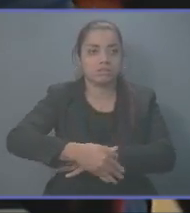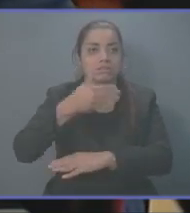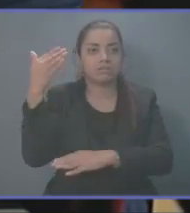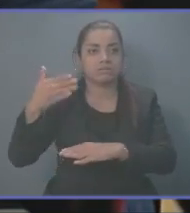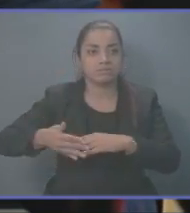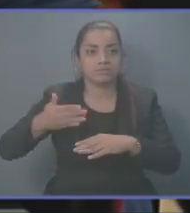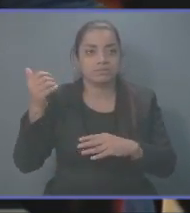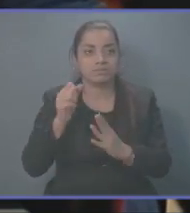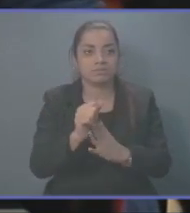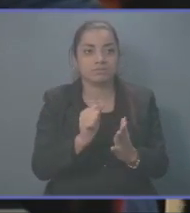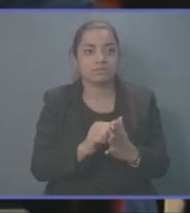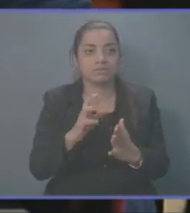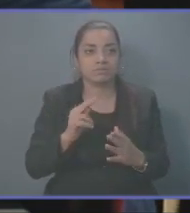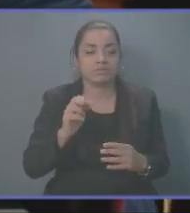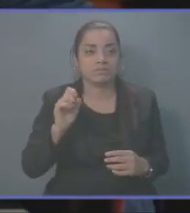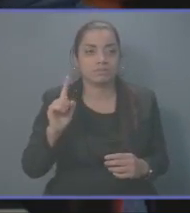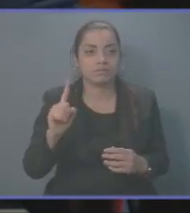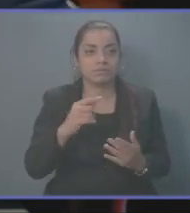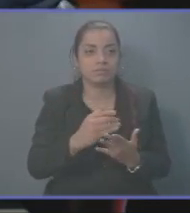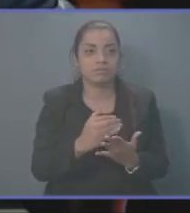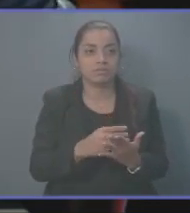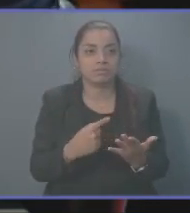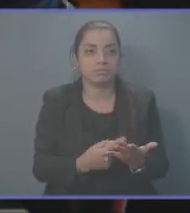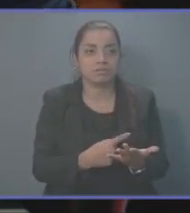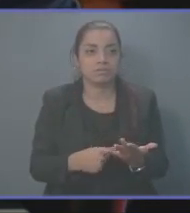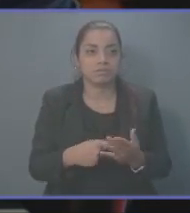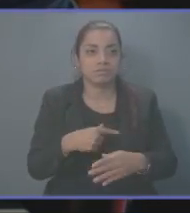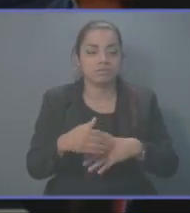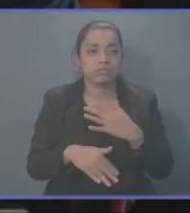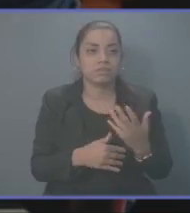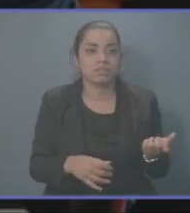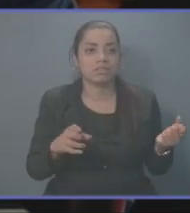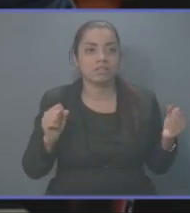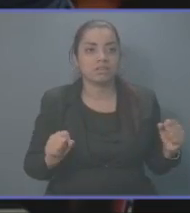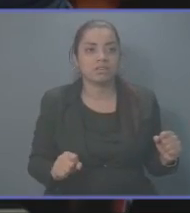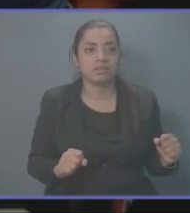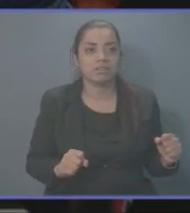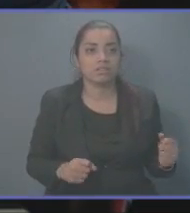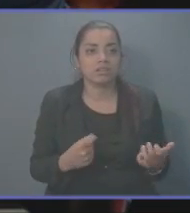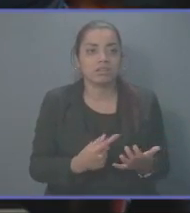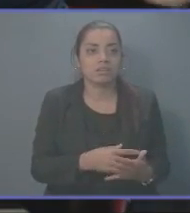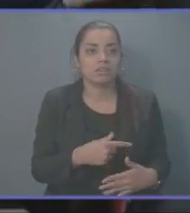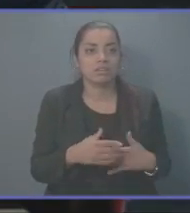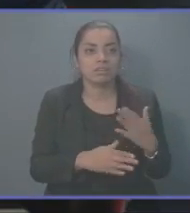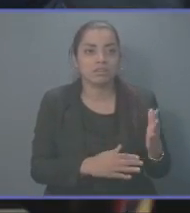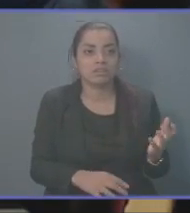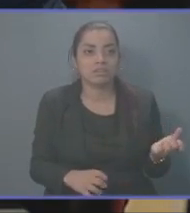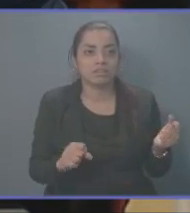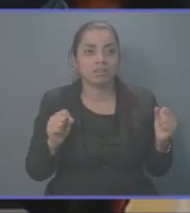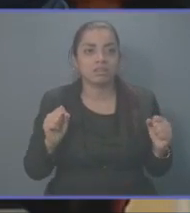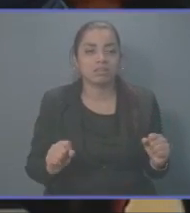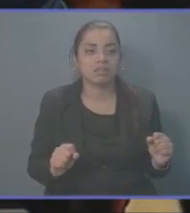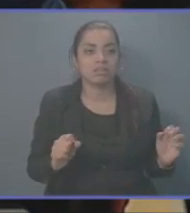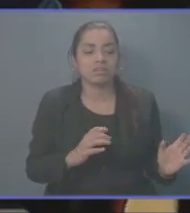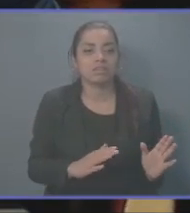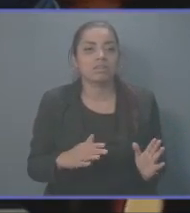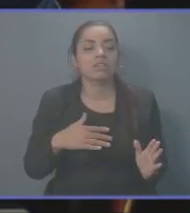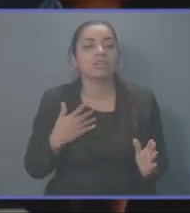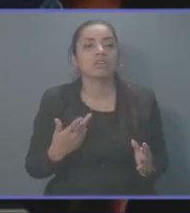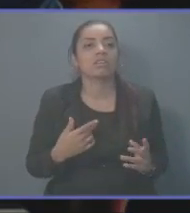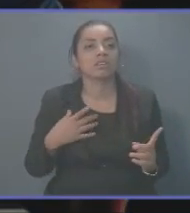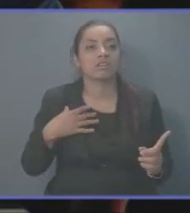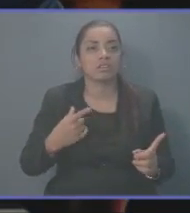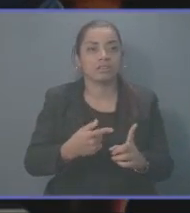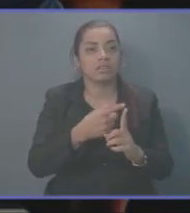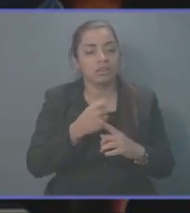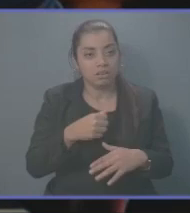1. Concédese un plazo de 8 meses contados a partir de la vigencia del presente decreto con la finalidad de que